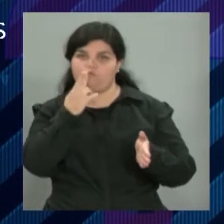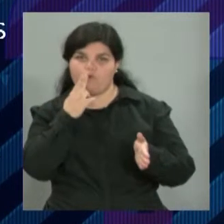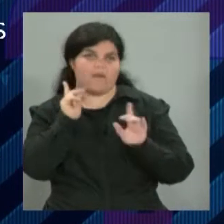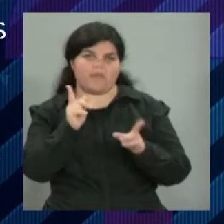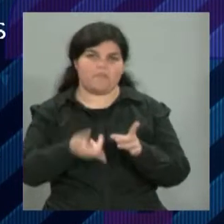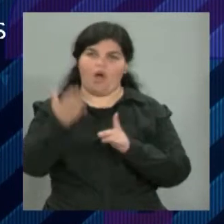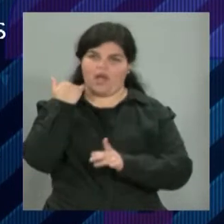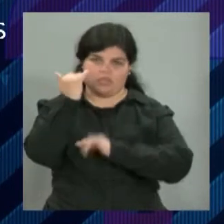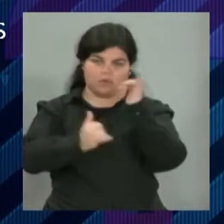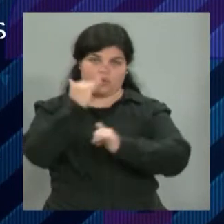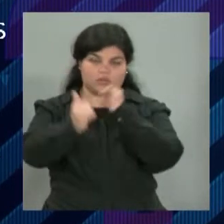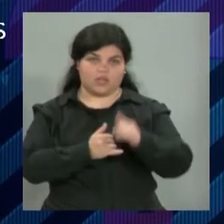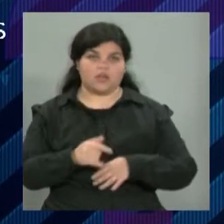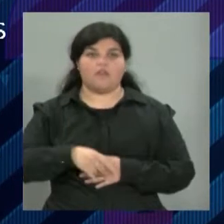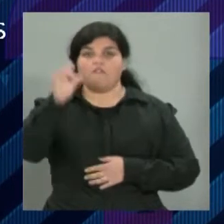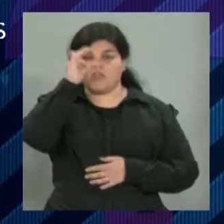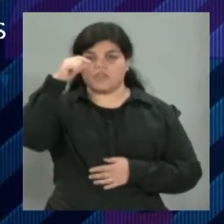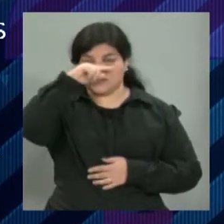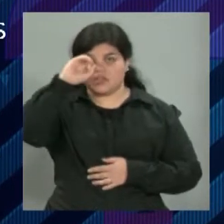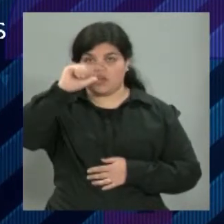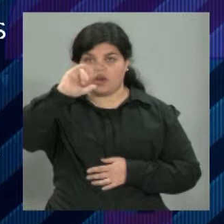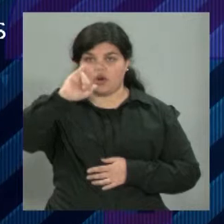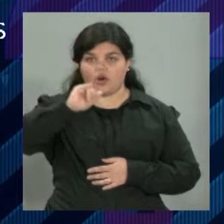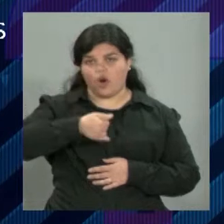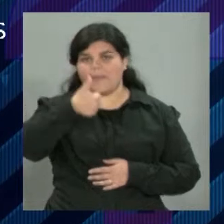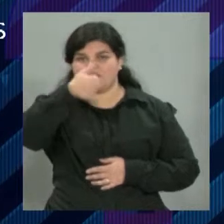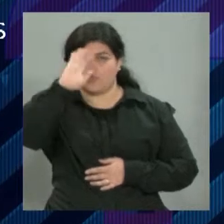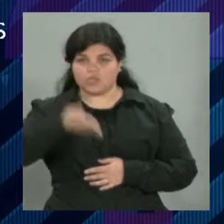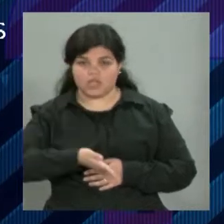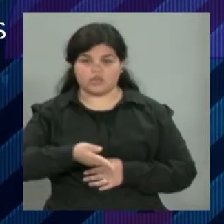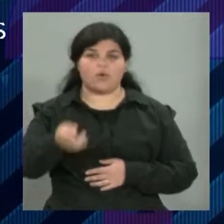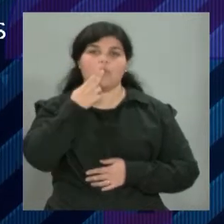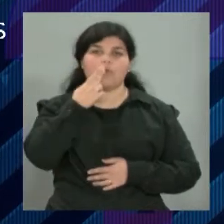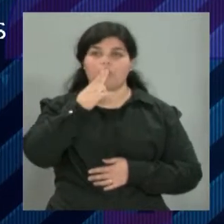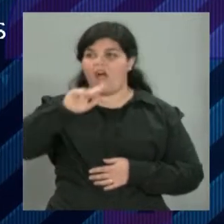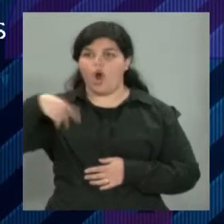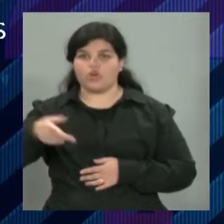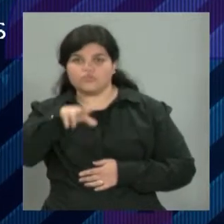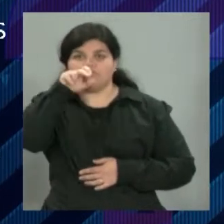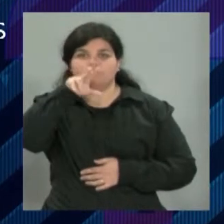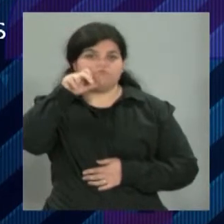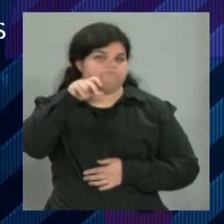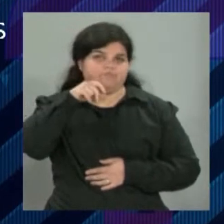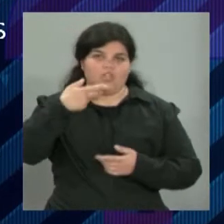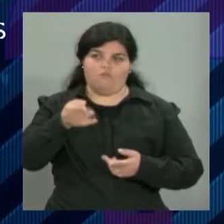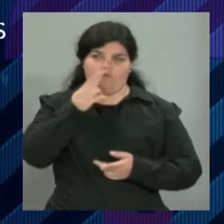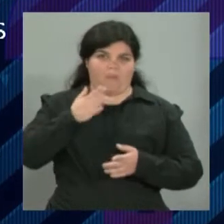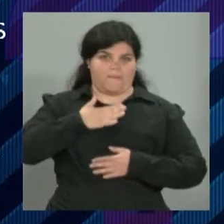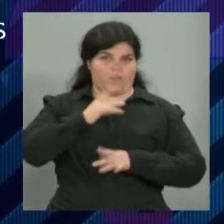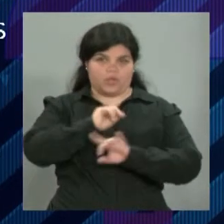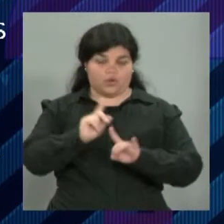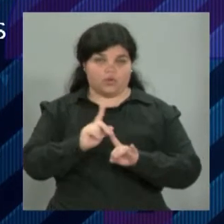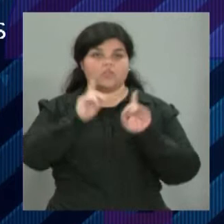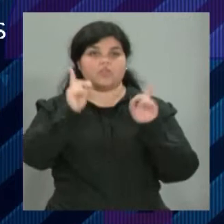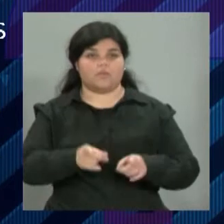bloque anterior. Un 27,6% de personas están expuestas al humo de tabaco ajeno en el hogar. Un 25%